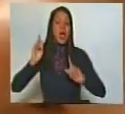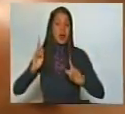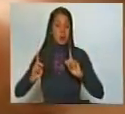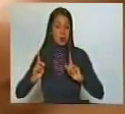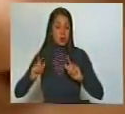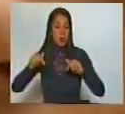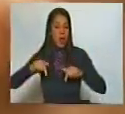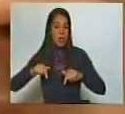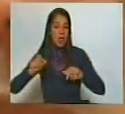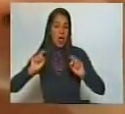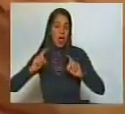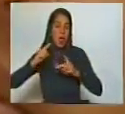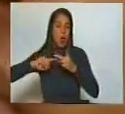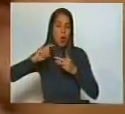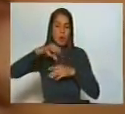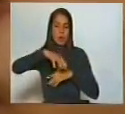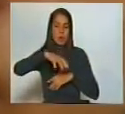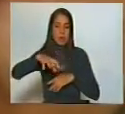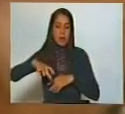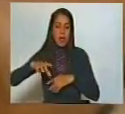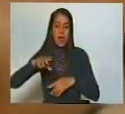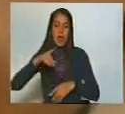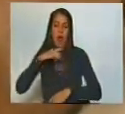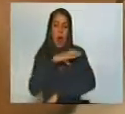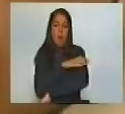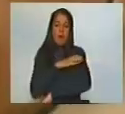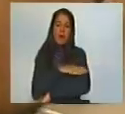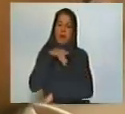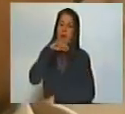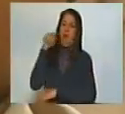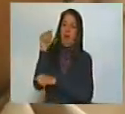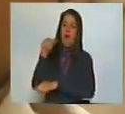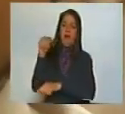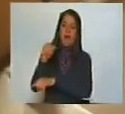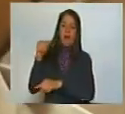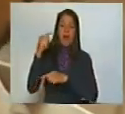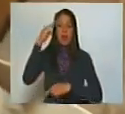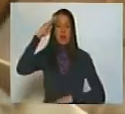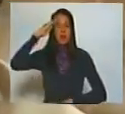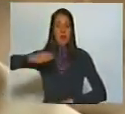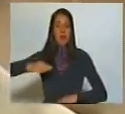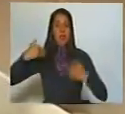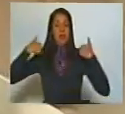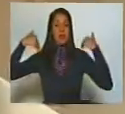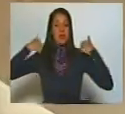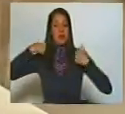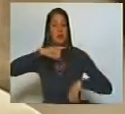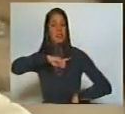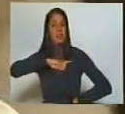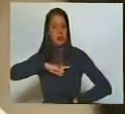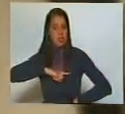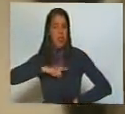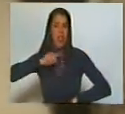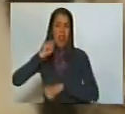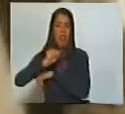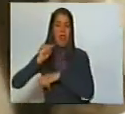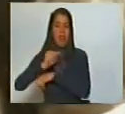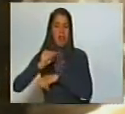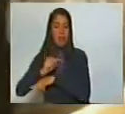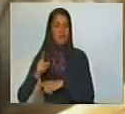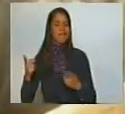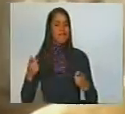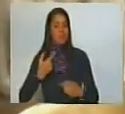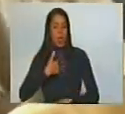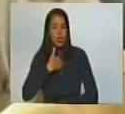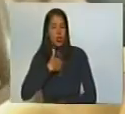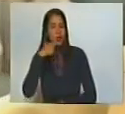país, hablan de dictadura, yo quiero muy rápidamente decirles lo que fue una dictadura, porque por fortuna